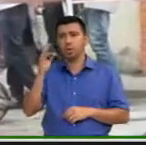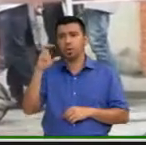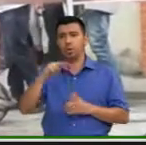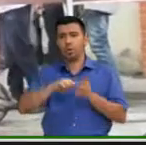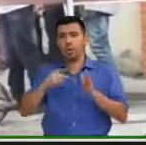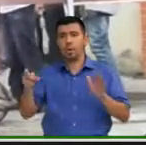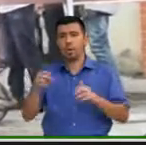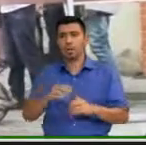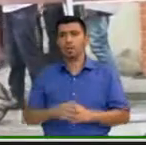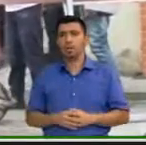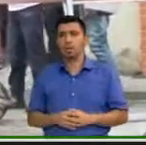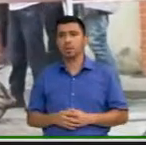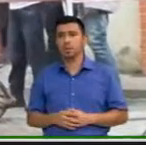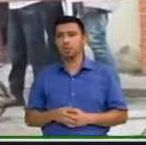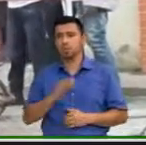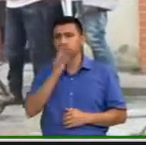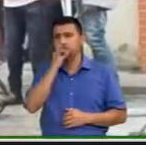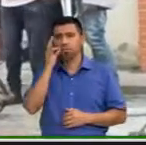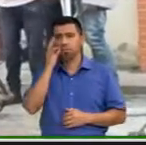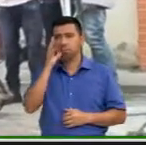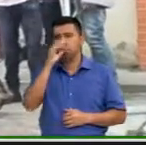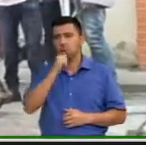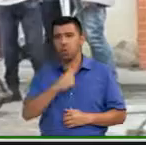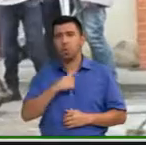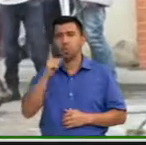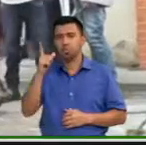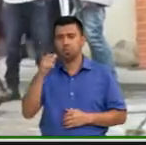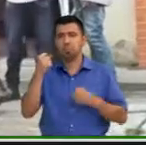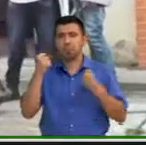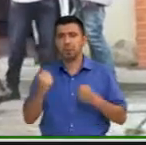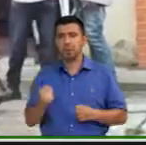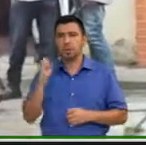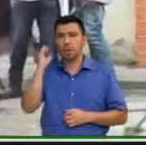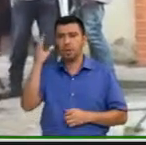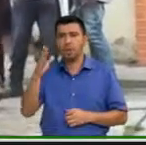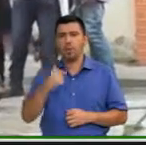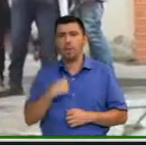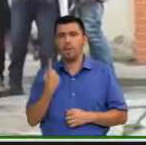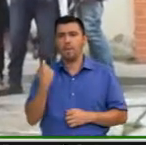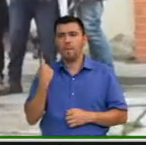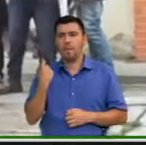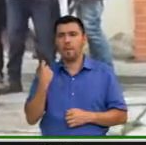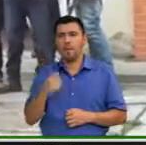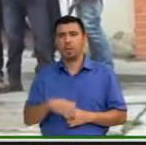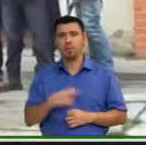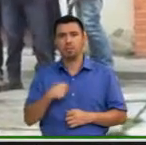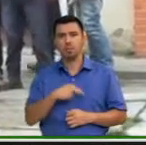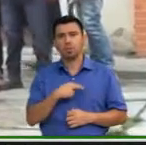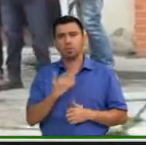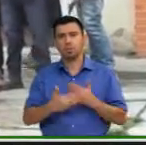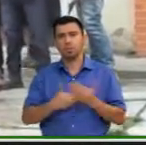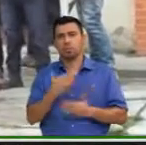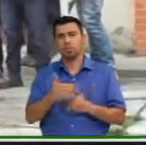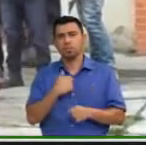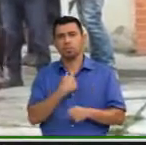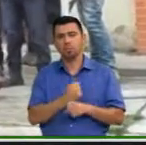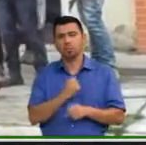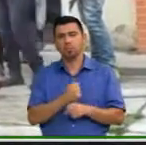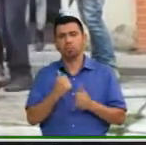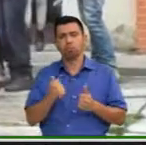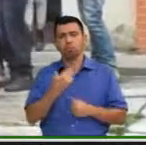para muchos no es un secreto que nuestra sede presenta falencias aún así con esto pues nosotros hemos tratado de trabajar y hacer lo mejor posible